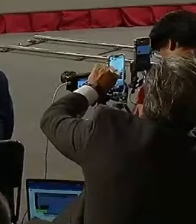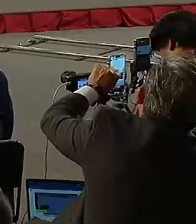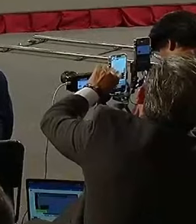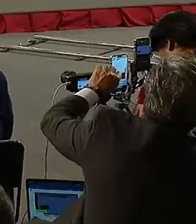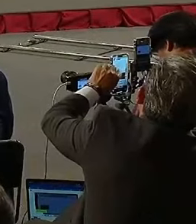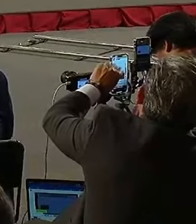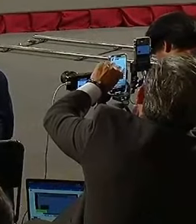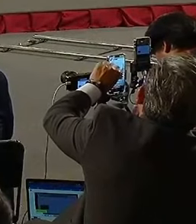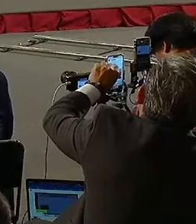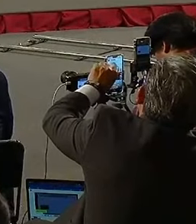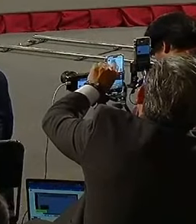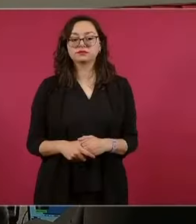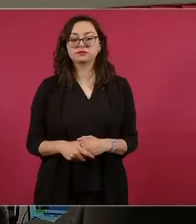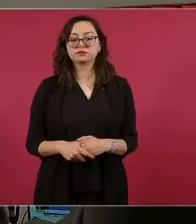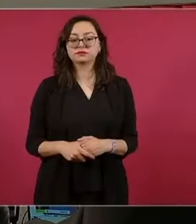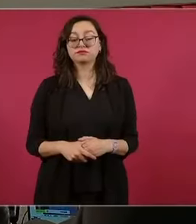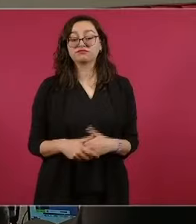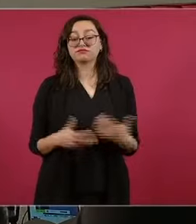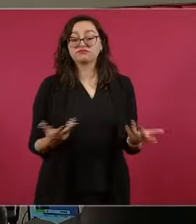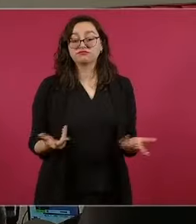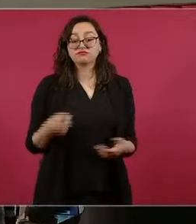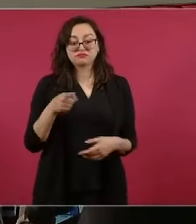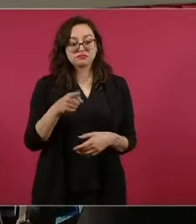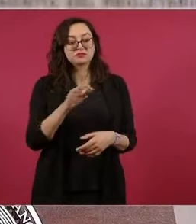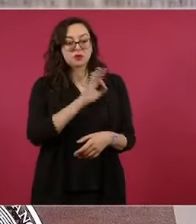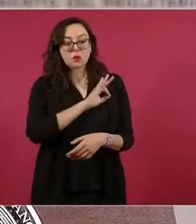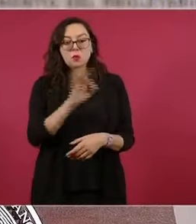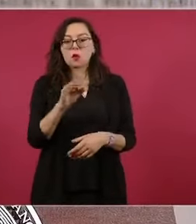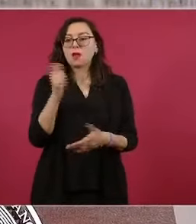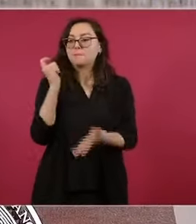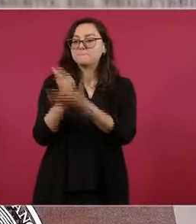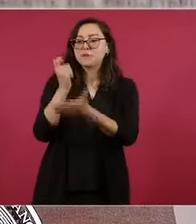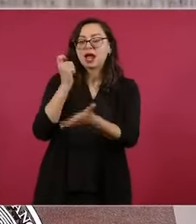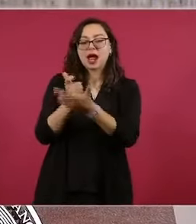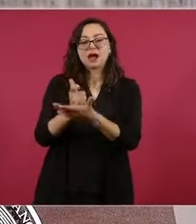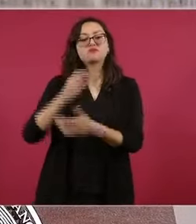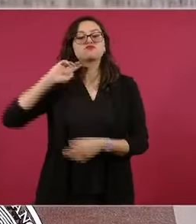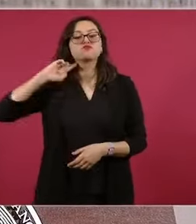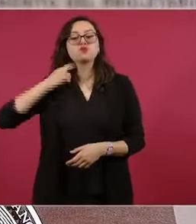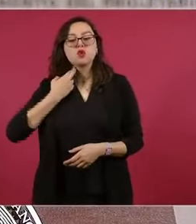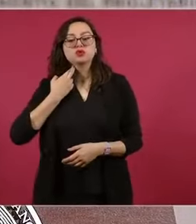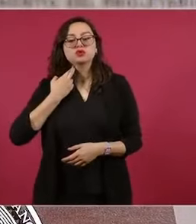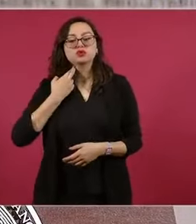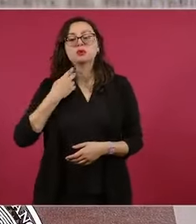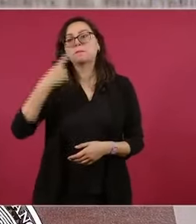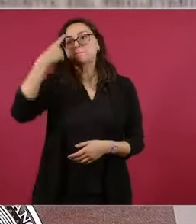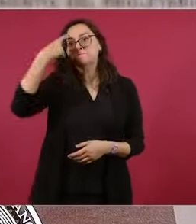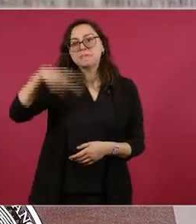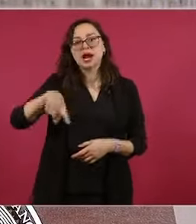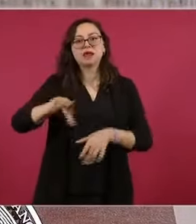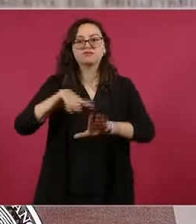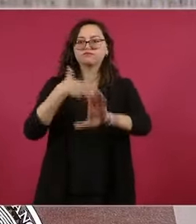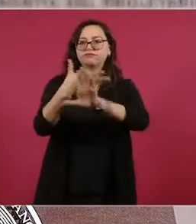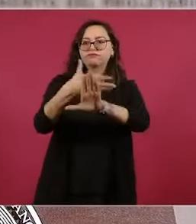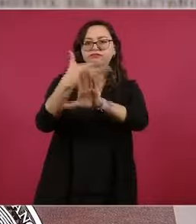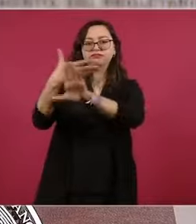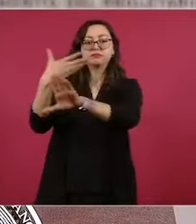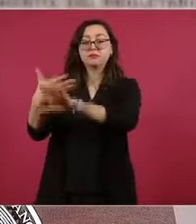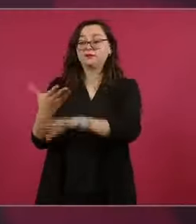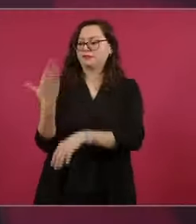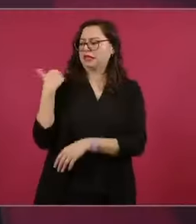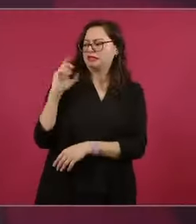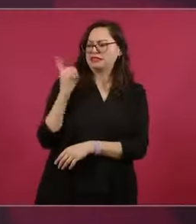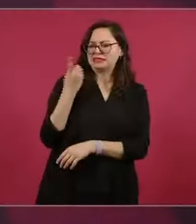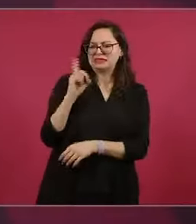sí afecta a la democracia. Decenas de cuentas de bots en Facebook empezaron a surgir en diciembre pasado. Esto es